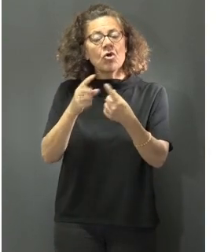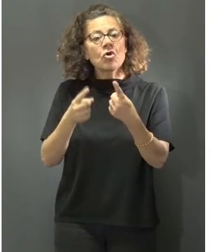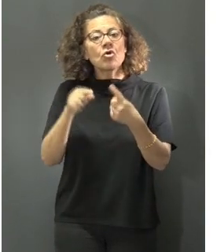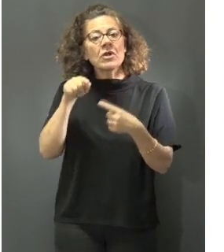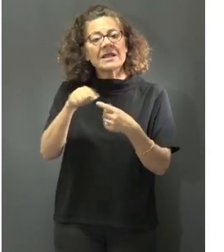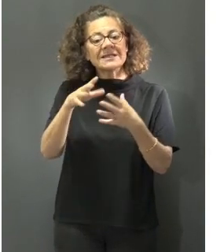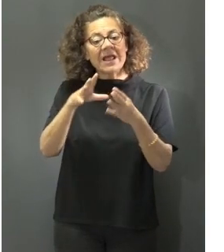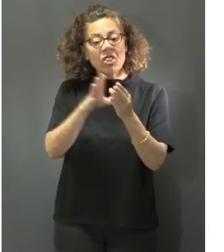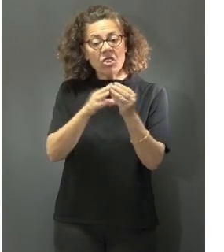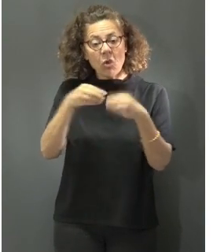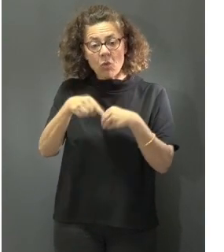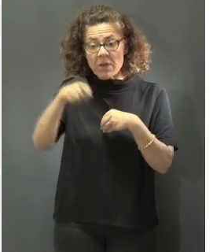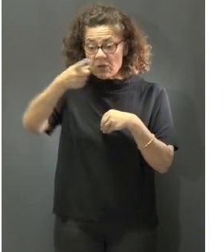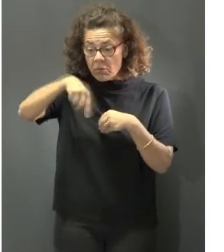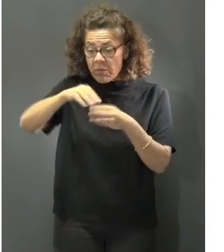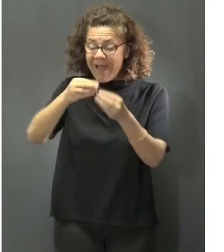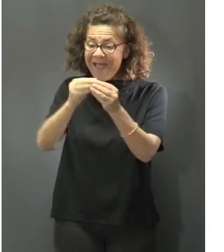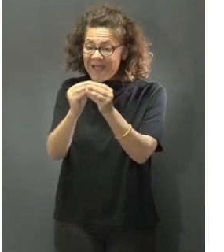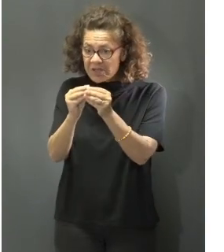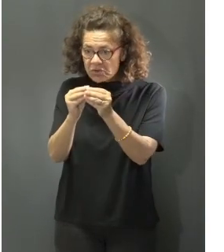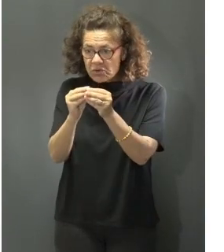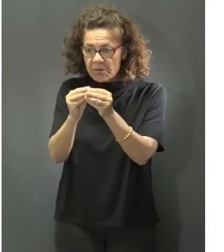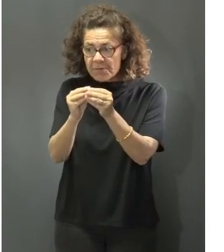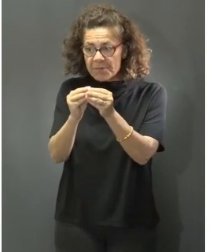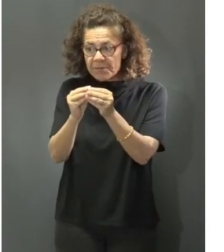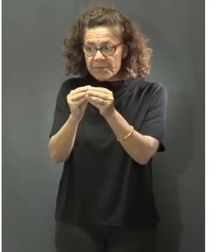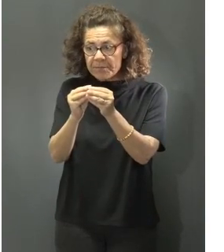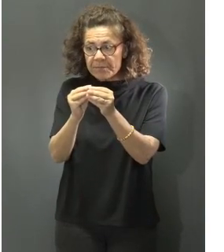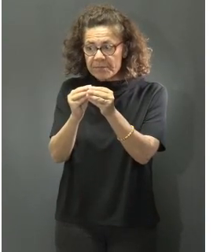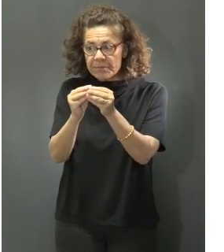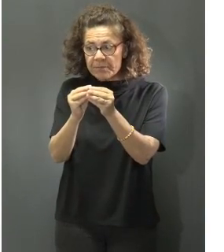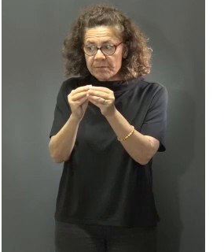con ese documento que habéis hecho de